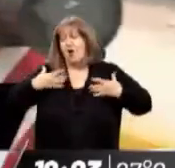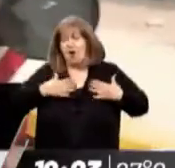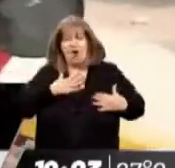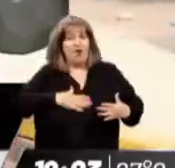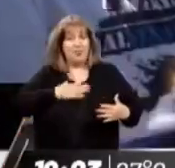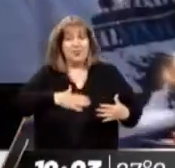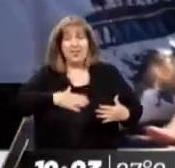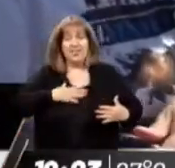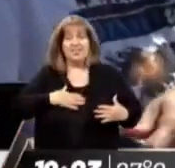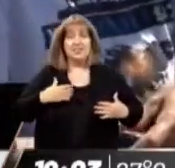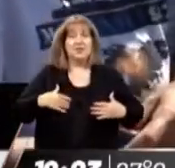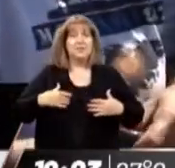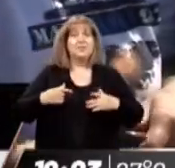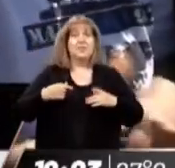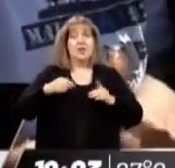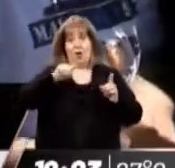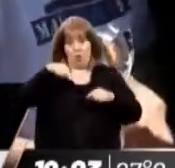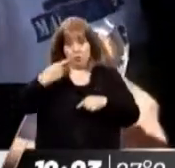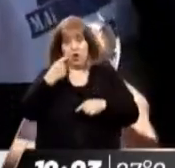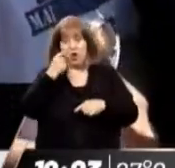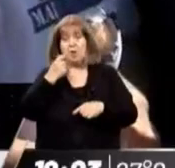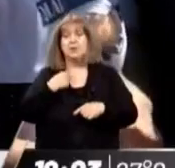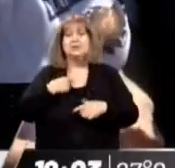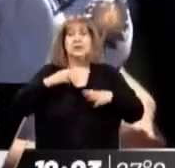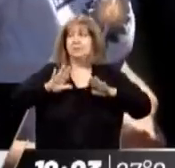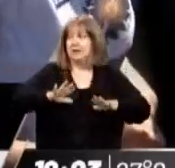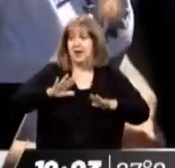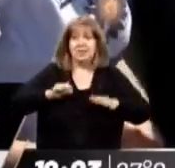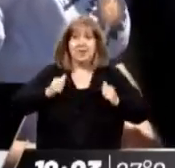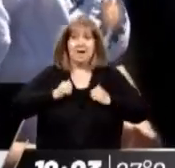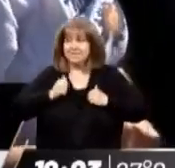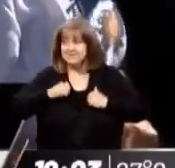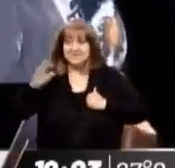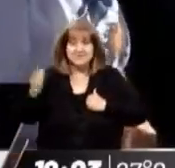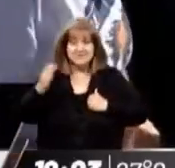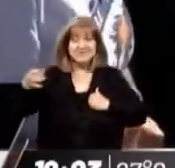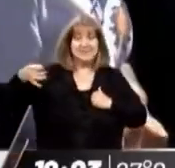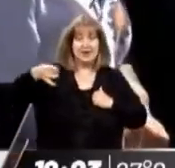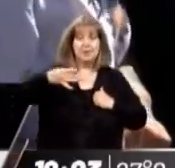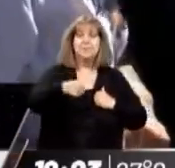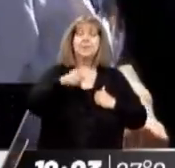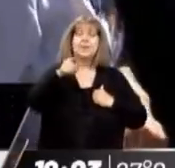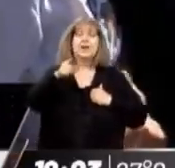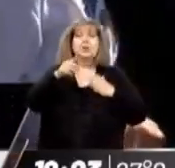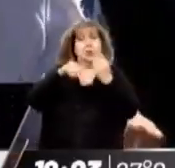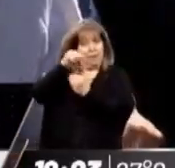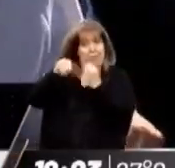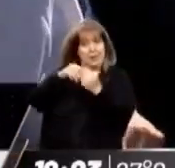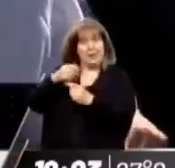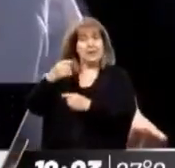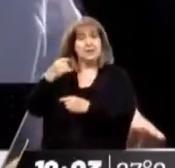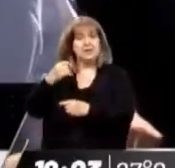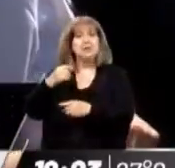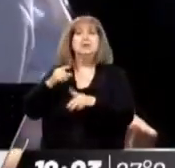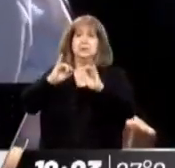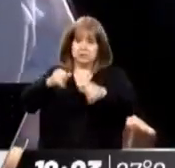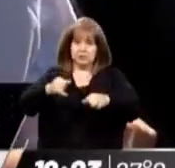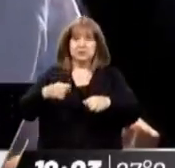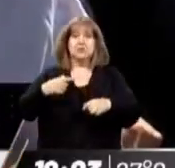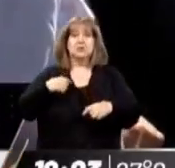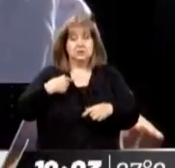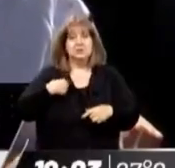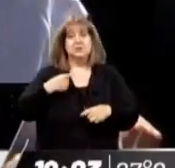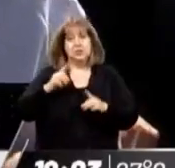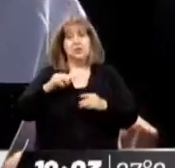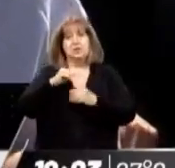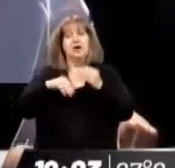de Jardinero, que estamos esperando el tren con ansia y con tantos años. ¿Es familia que de...? Conductor de trenes. ¿Conductor? Sí,